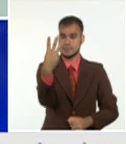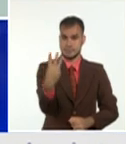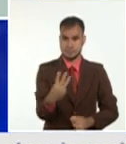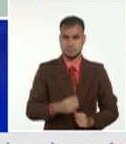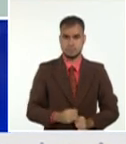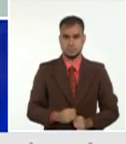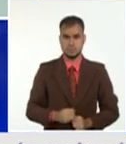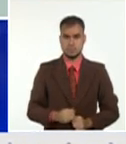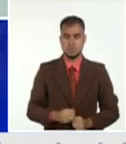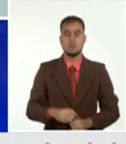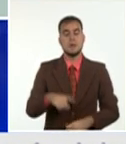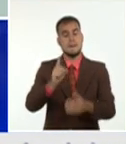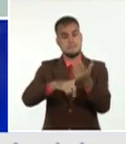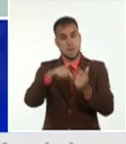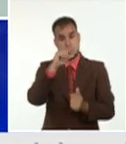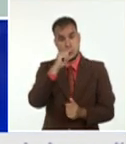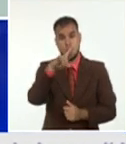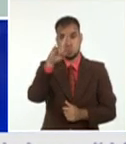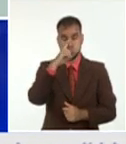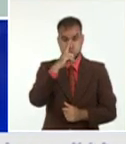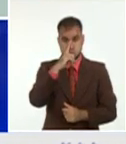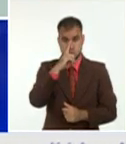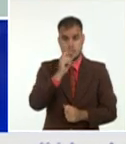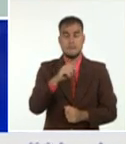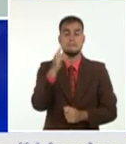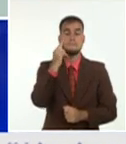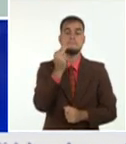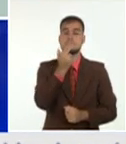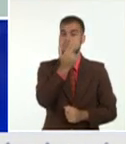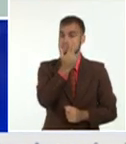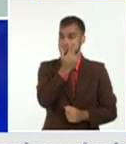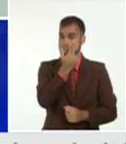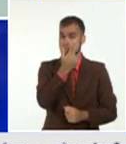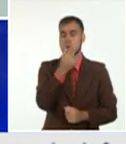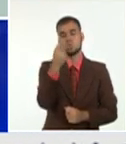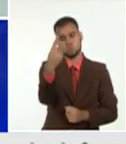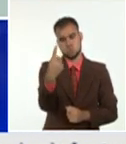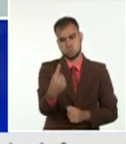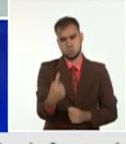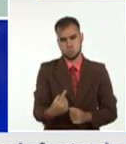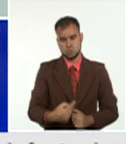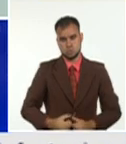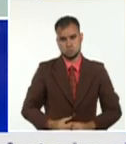Pedro Betancur, Unión de Reyes y Martí con 1 cada uno.